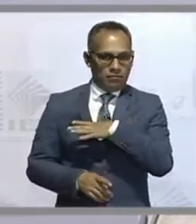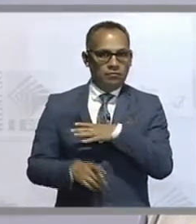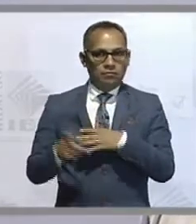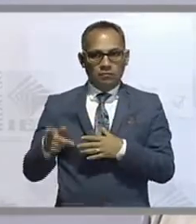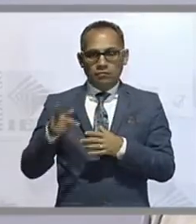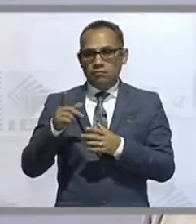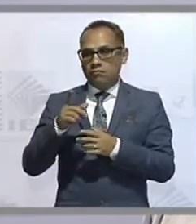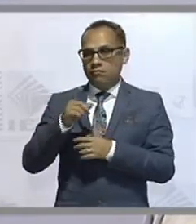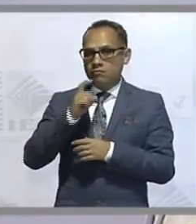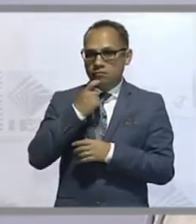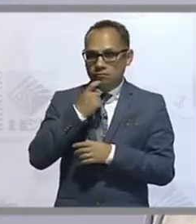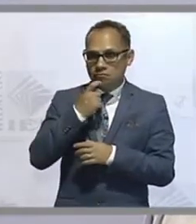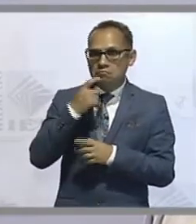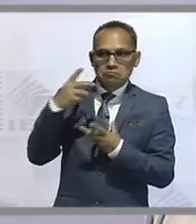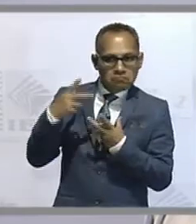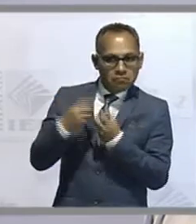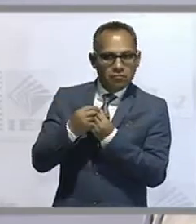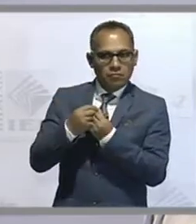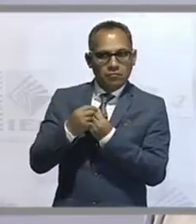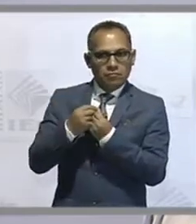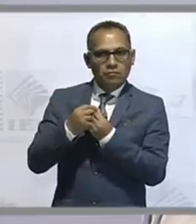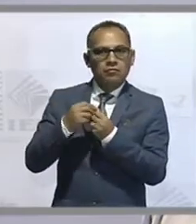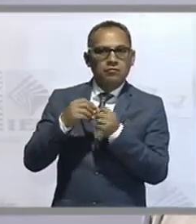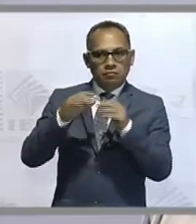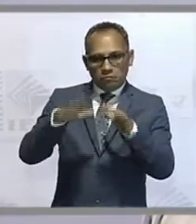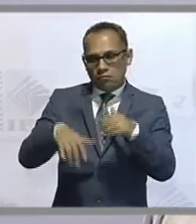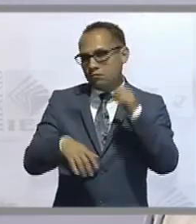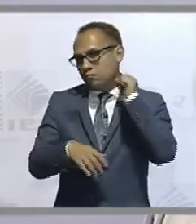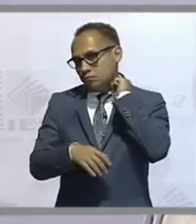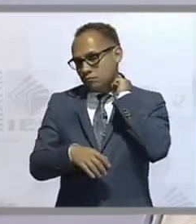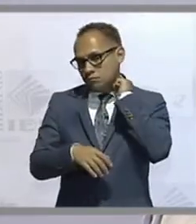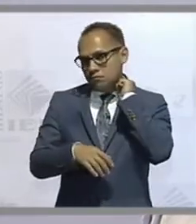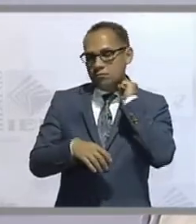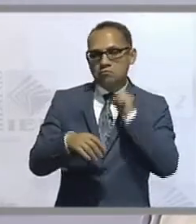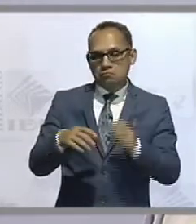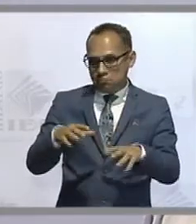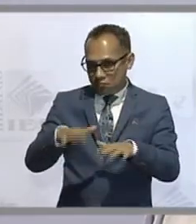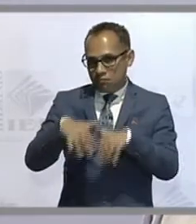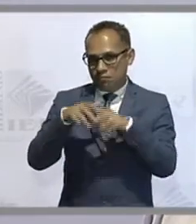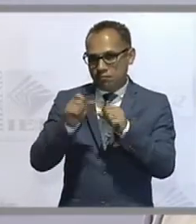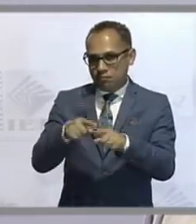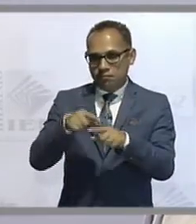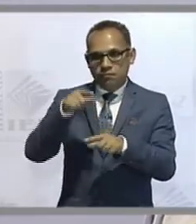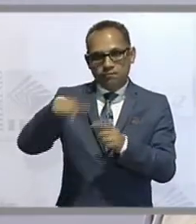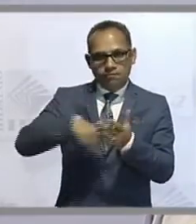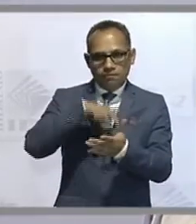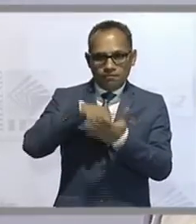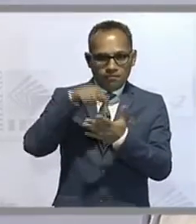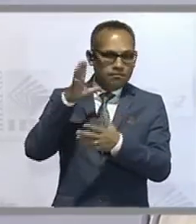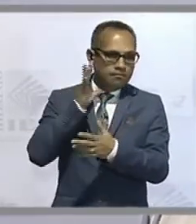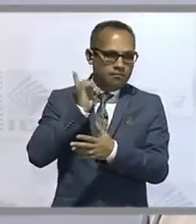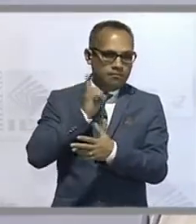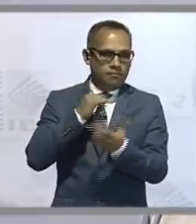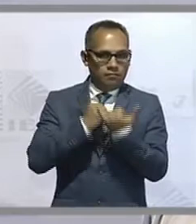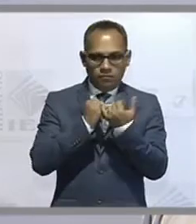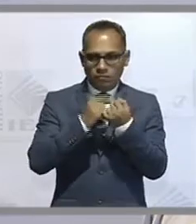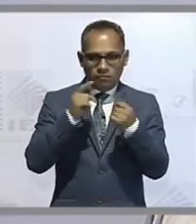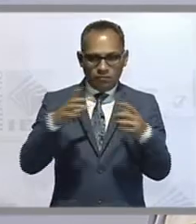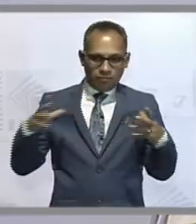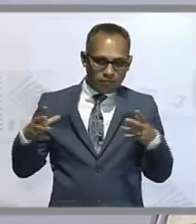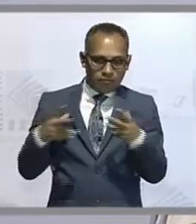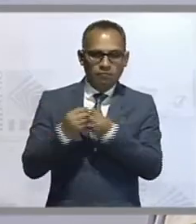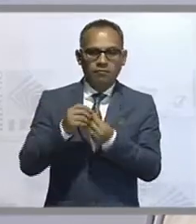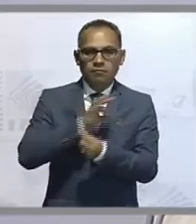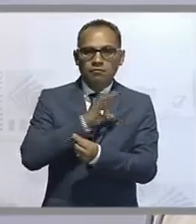con el senado el congreso federal y el congreso local para que esto pueda ser una realidad por eso les pedimos